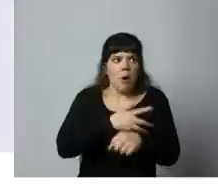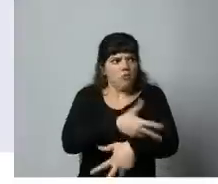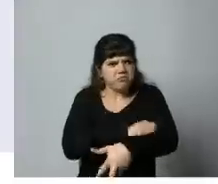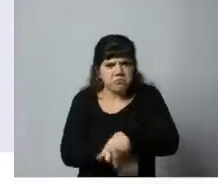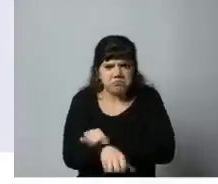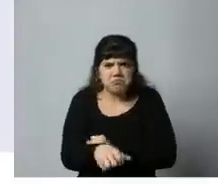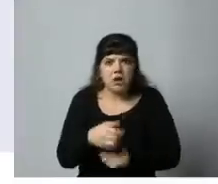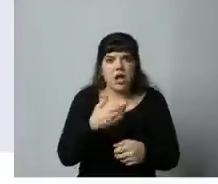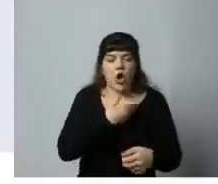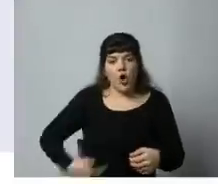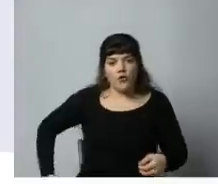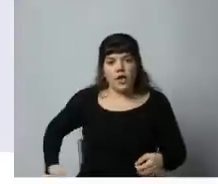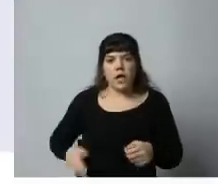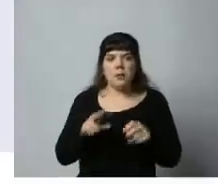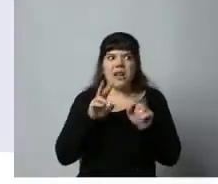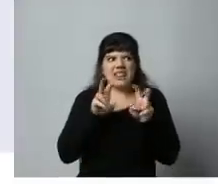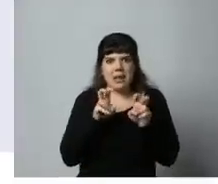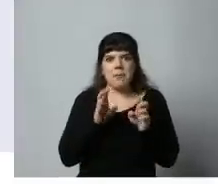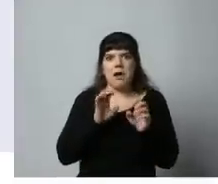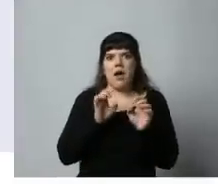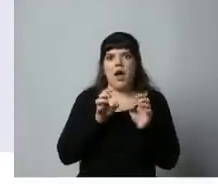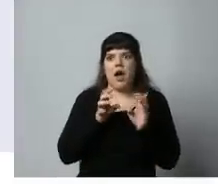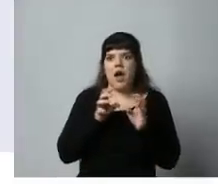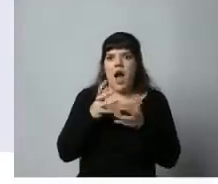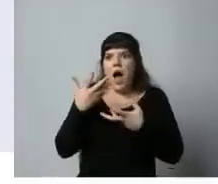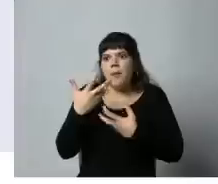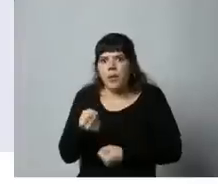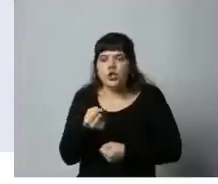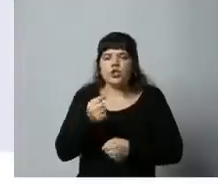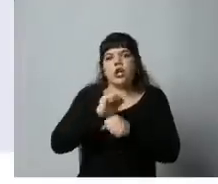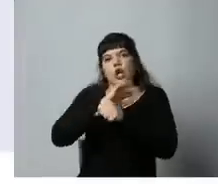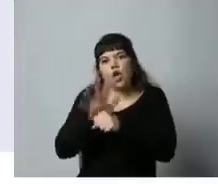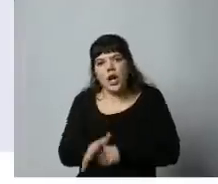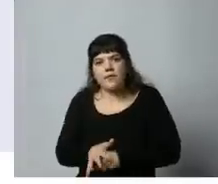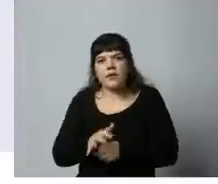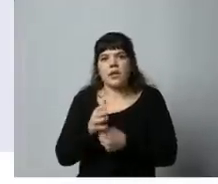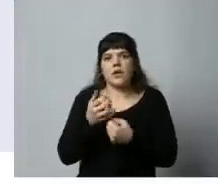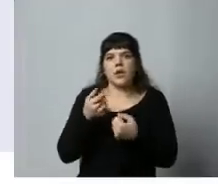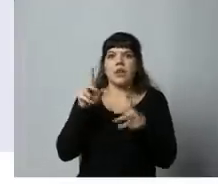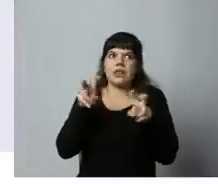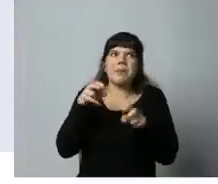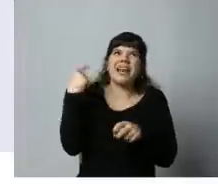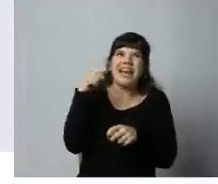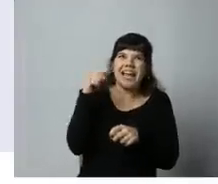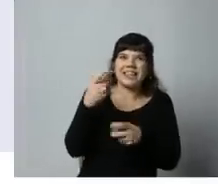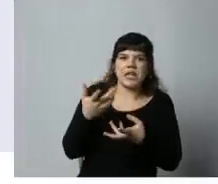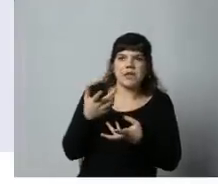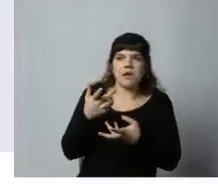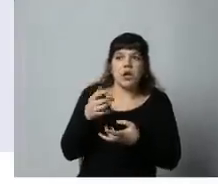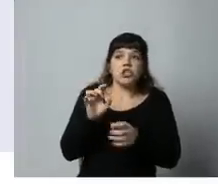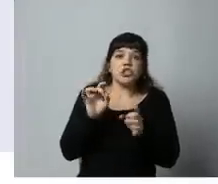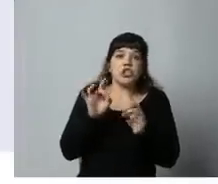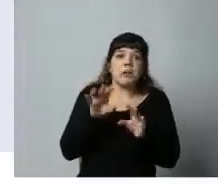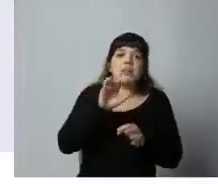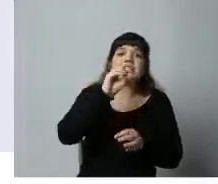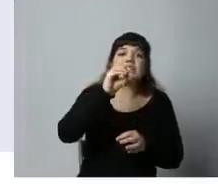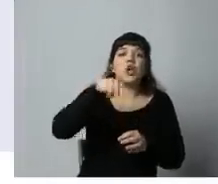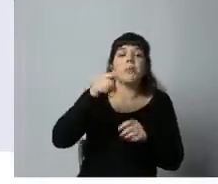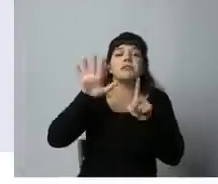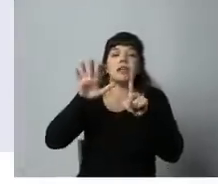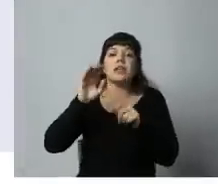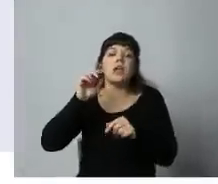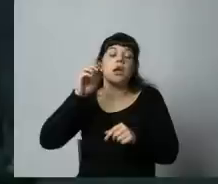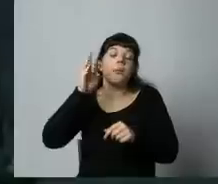Gobierno para enfrentar los resultados que estaba dejando la pandemia negativos alcanzó un 0,7 por del